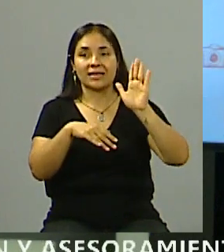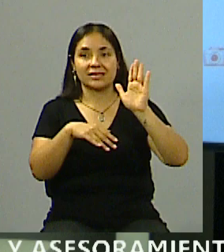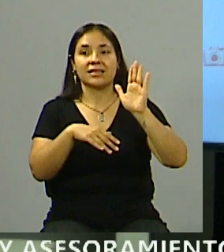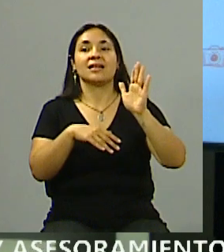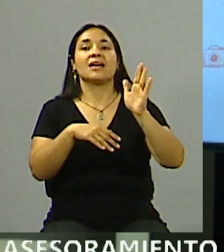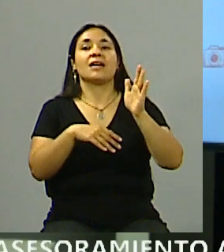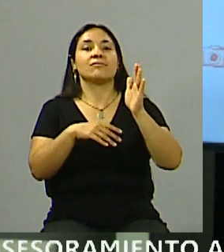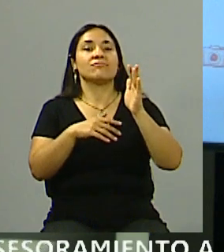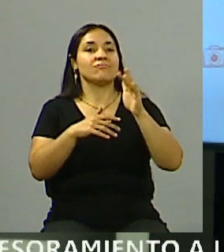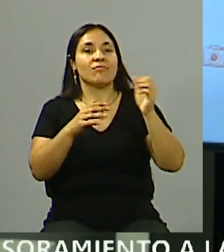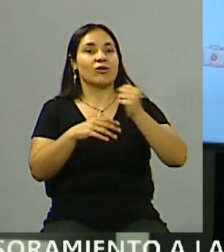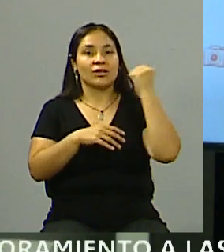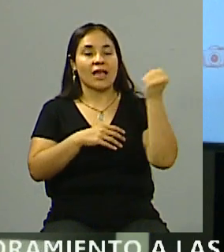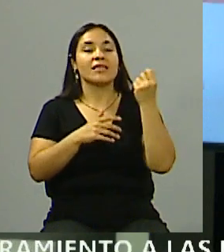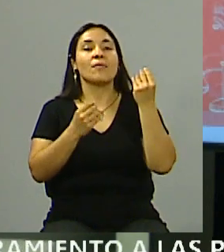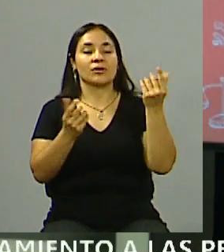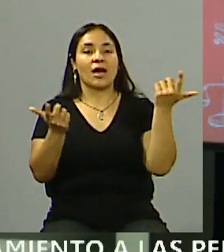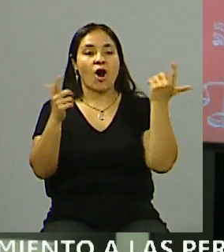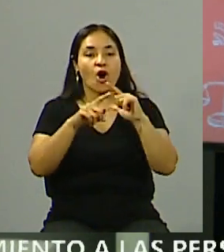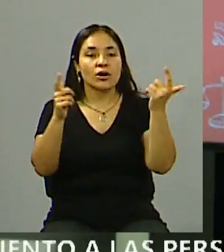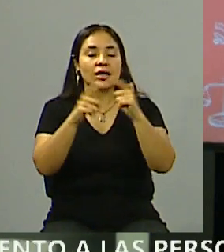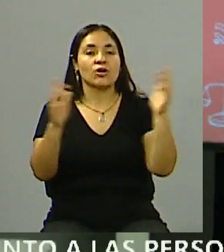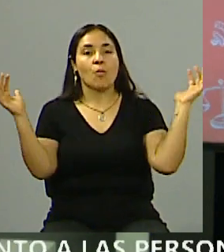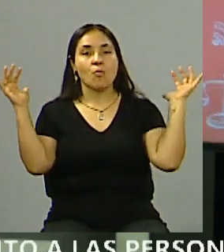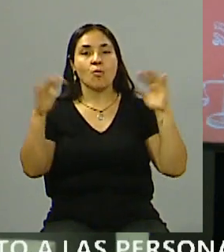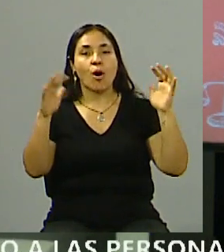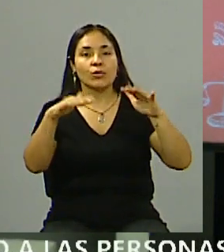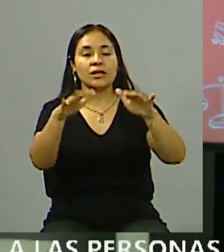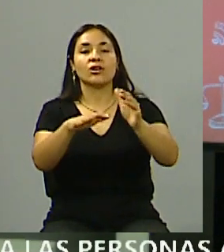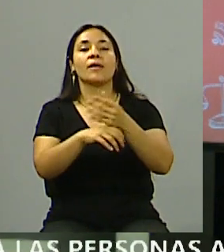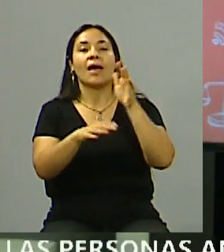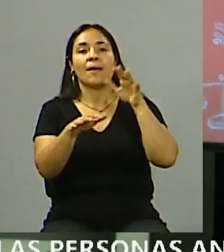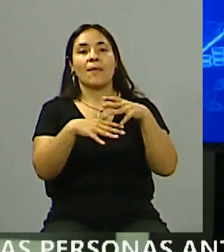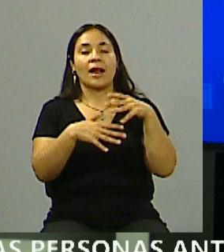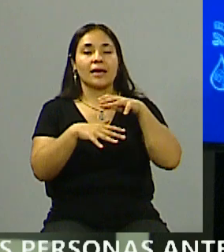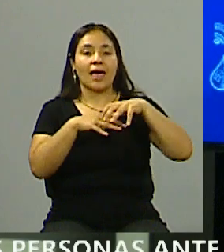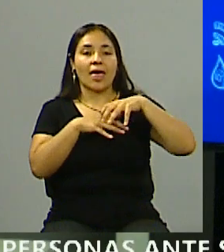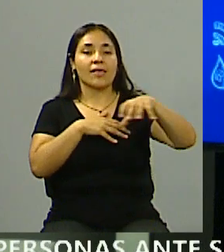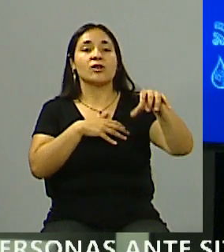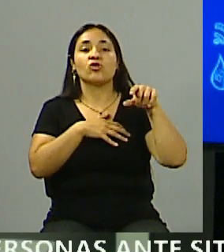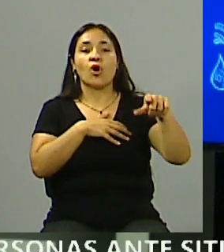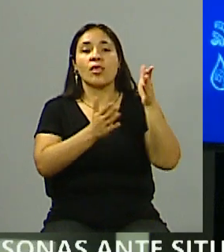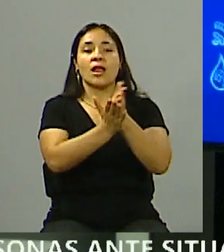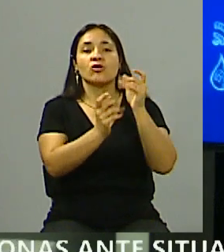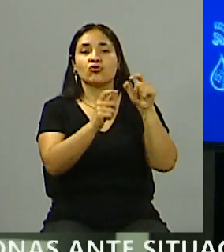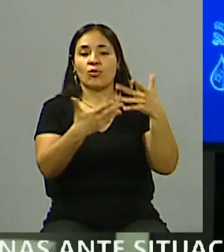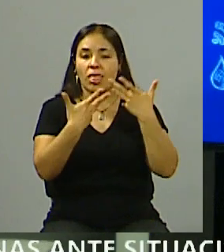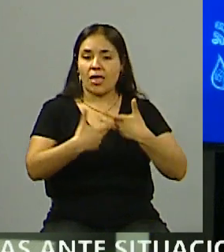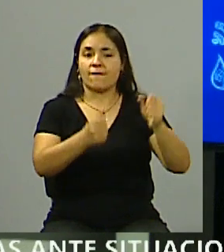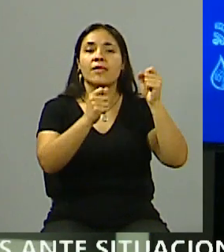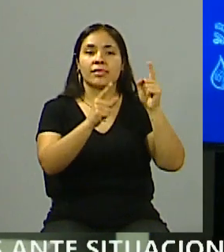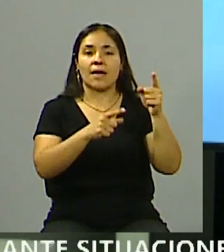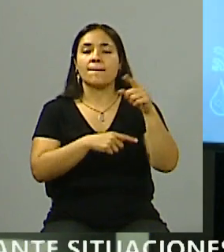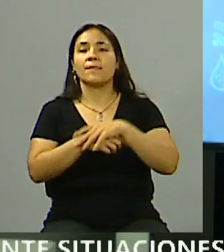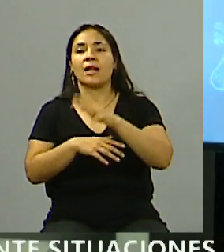su capacidad de organización y de movilización para defender los derechos del sector, junto con las de región centro y metropolitana, que son las de las